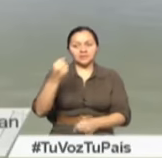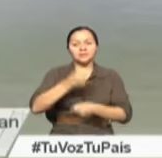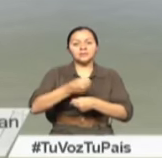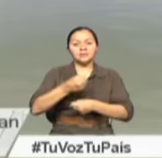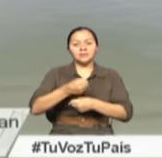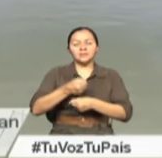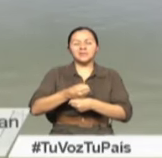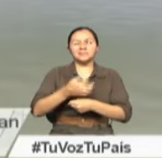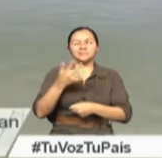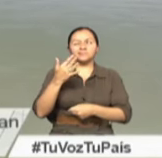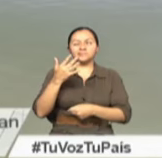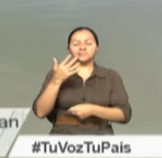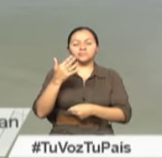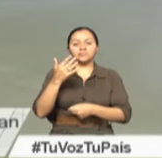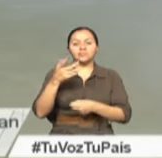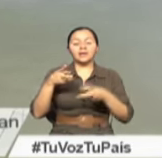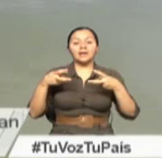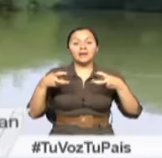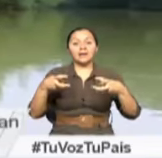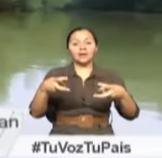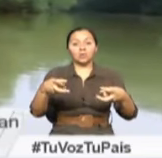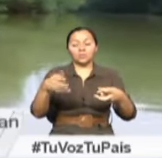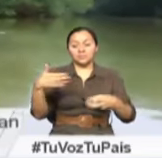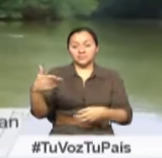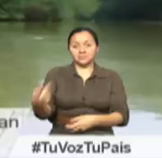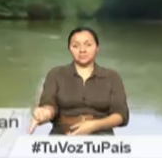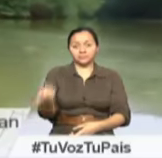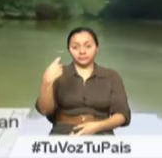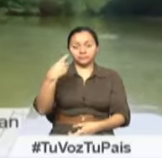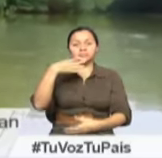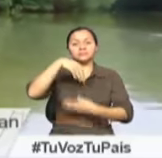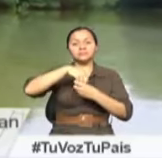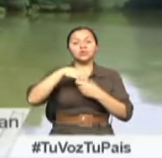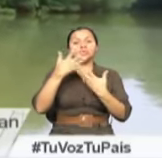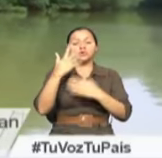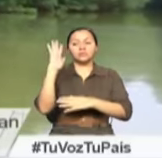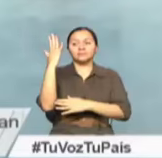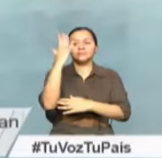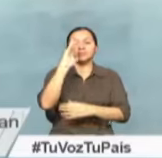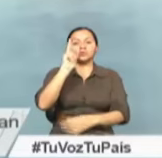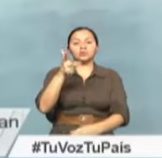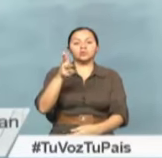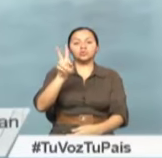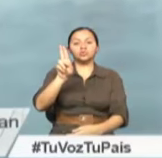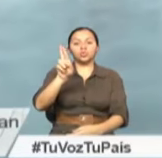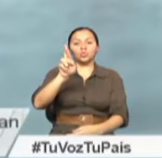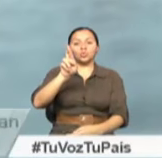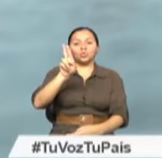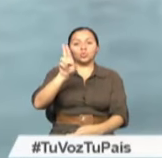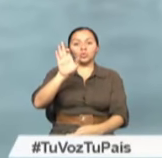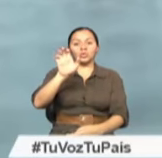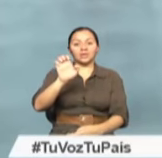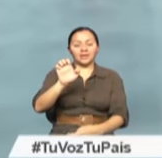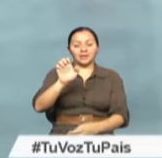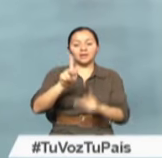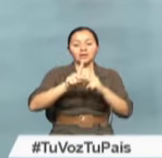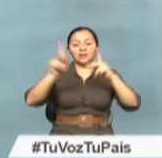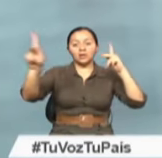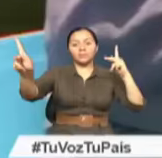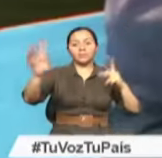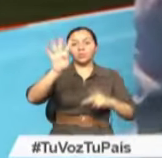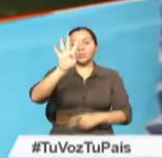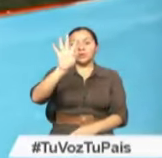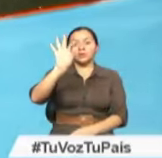instructivo artesanal de pesca. La cita fue en la reserva ecológica Manglares Churute, ubicada en el kilómetro 49 de la vía